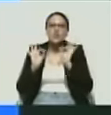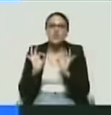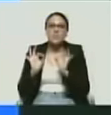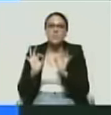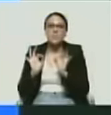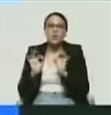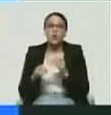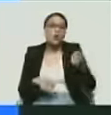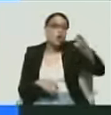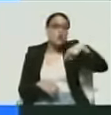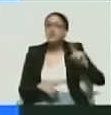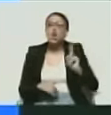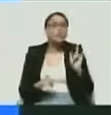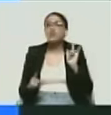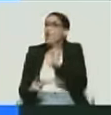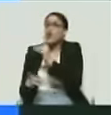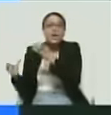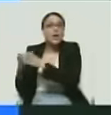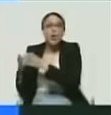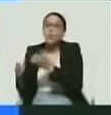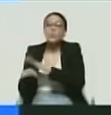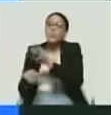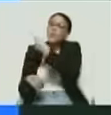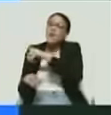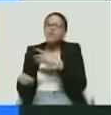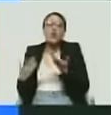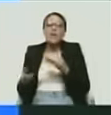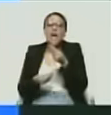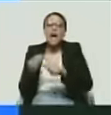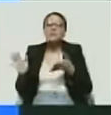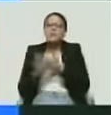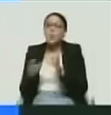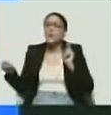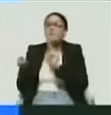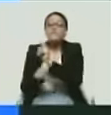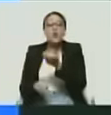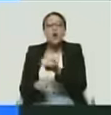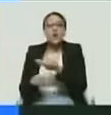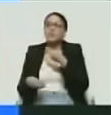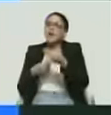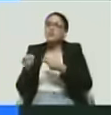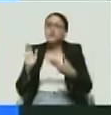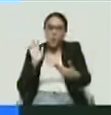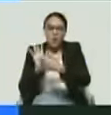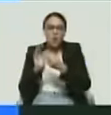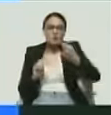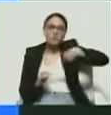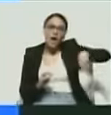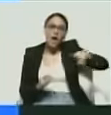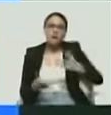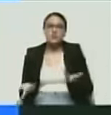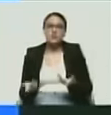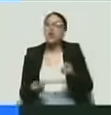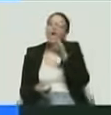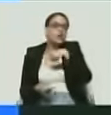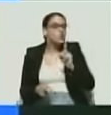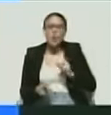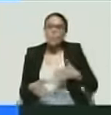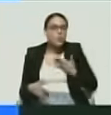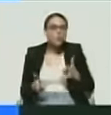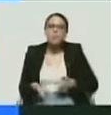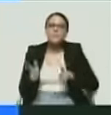población venezolana. Que el único recurso que tienen es el recurso de la violencia, y ni siquiera ese se los vamos a